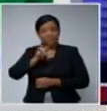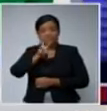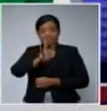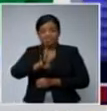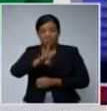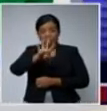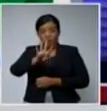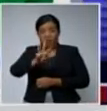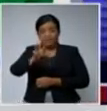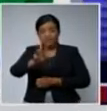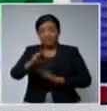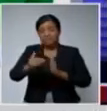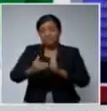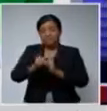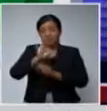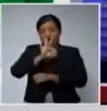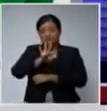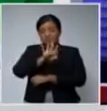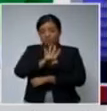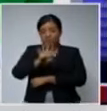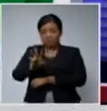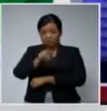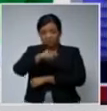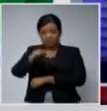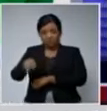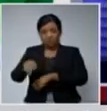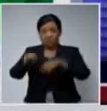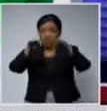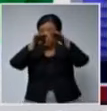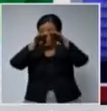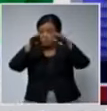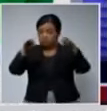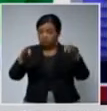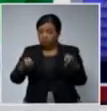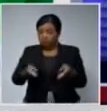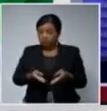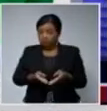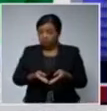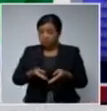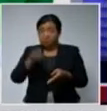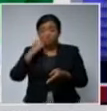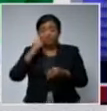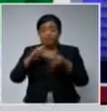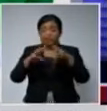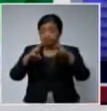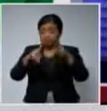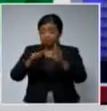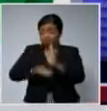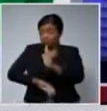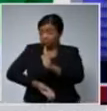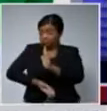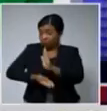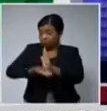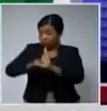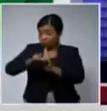343.844 casos diagnosticados en el mundo, es una cifra elevada. Digo elevada